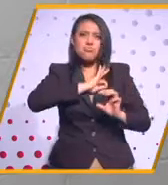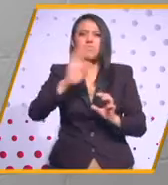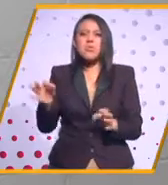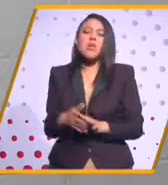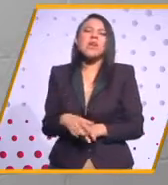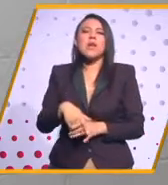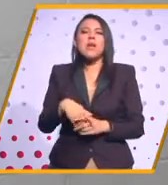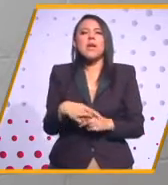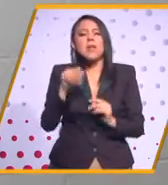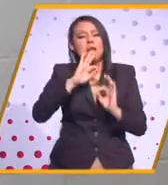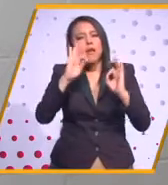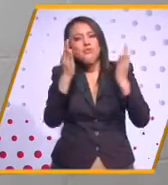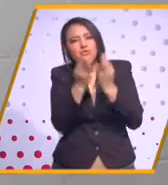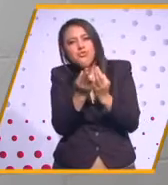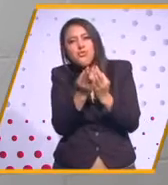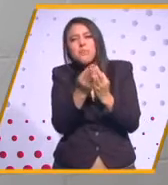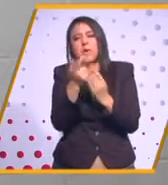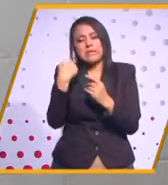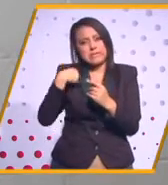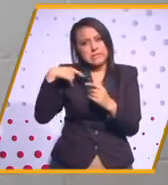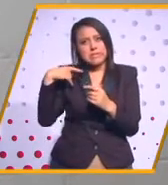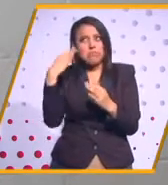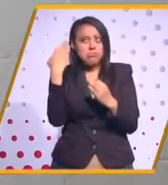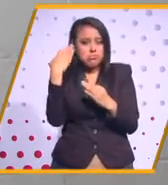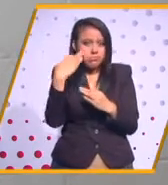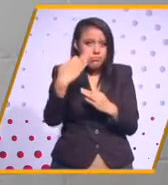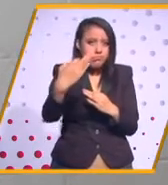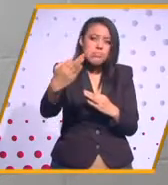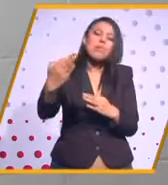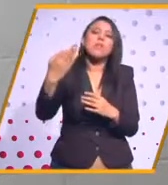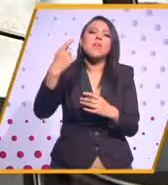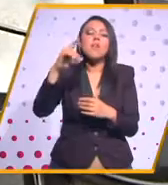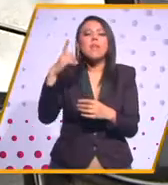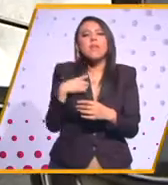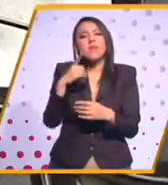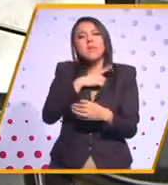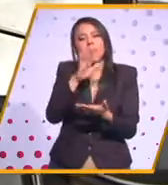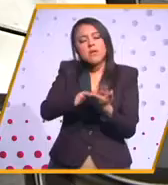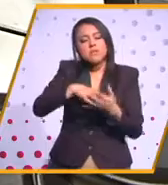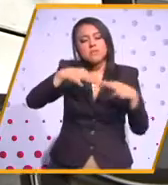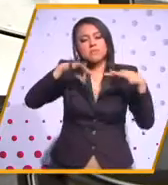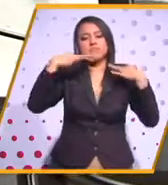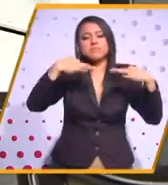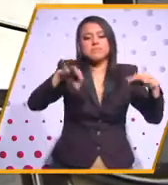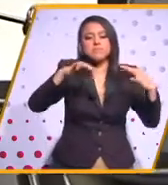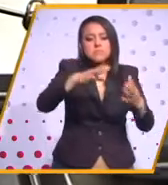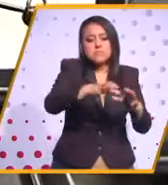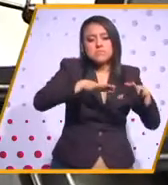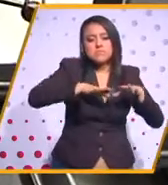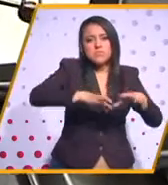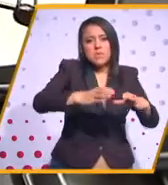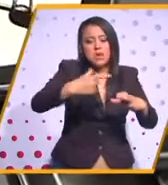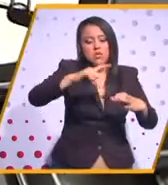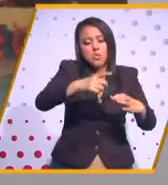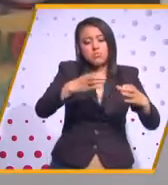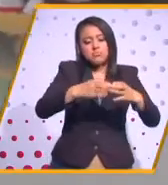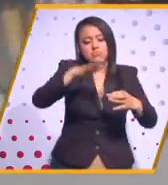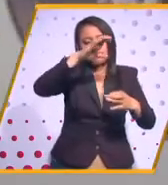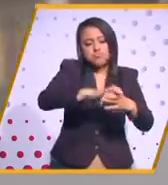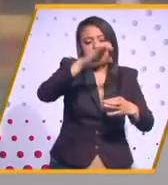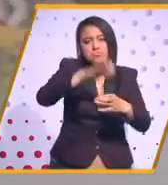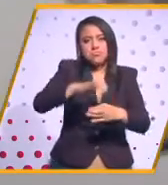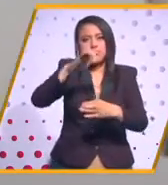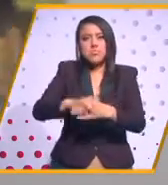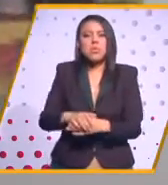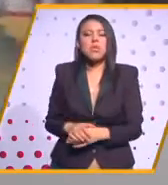poco largo, hay que comprar la lámina, meterla al troquelado, se imprime la imagen,